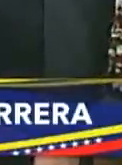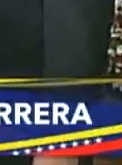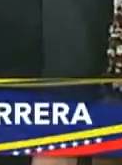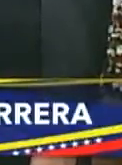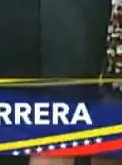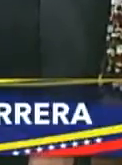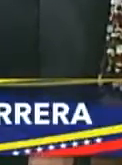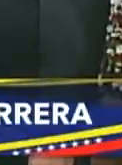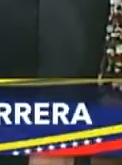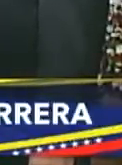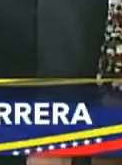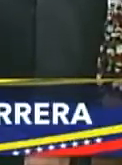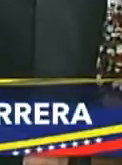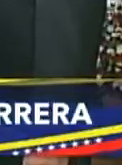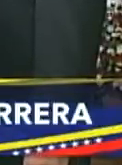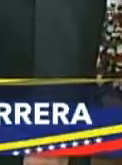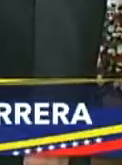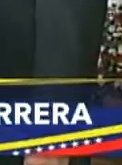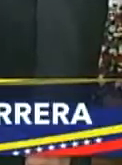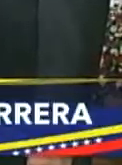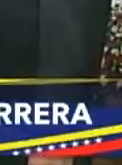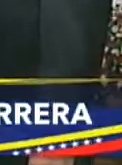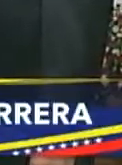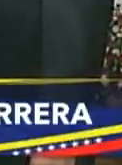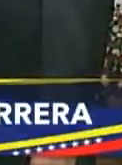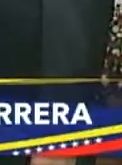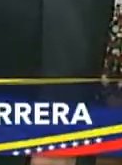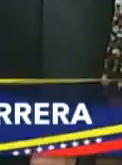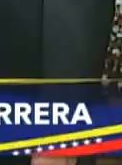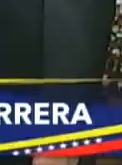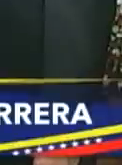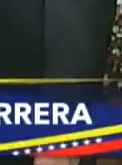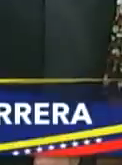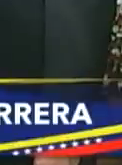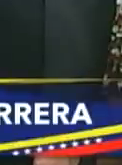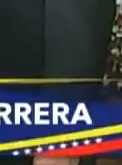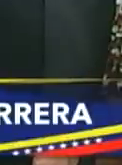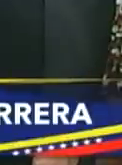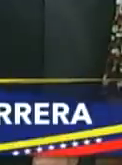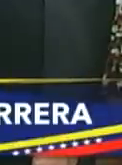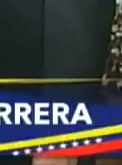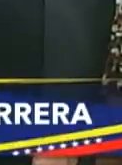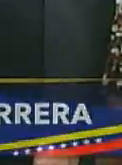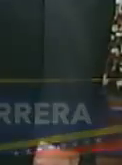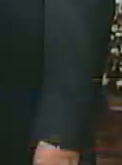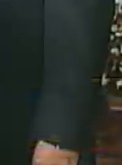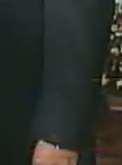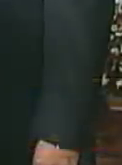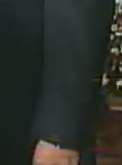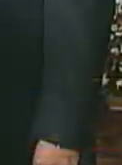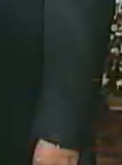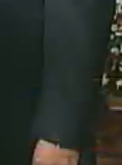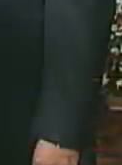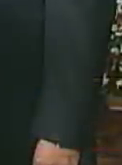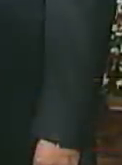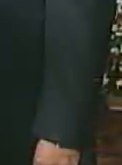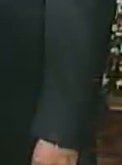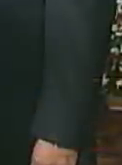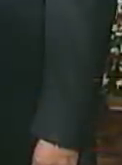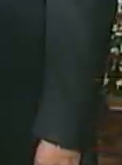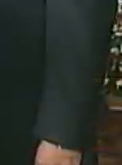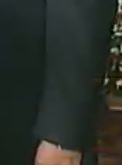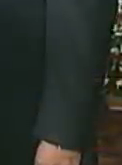de solidaridad, de una amistad verdadera. Desde sus inicios en el mundo periodístico, Herrera se caracterizó por su estilo